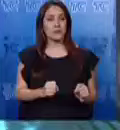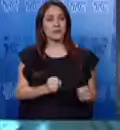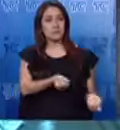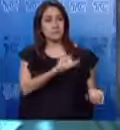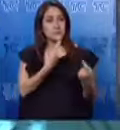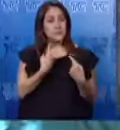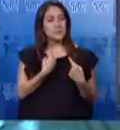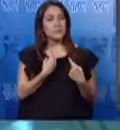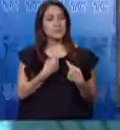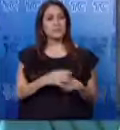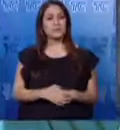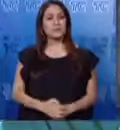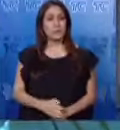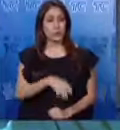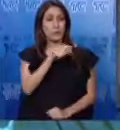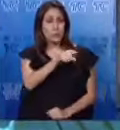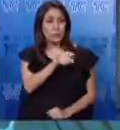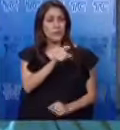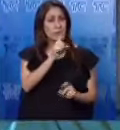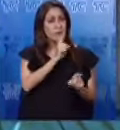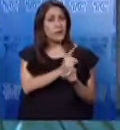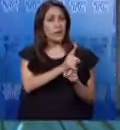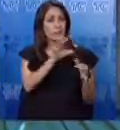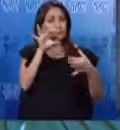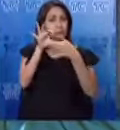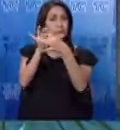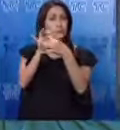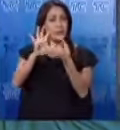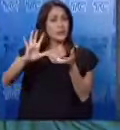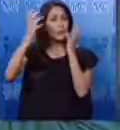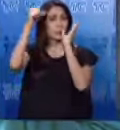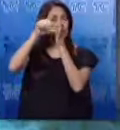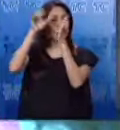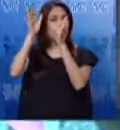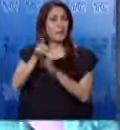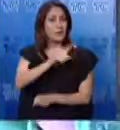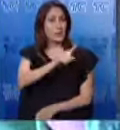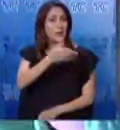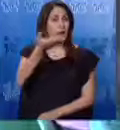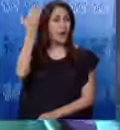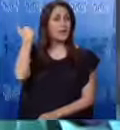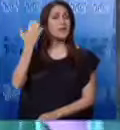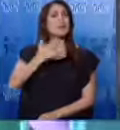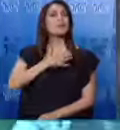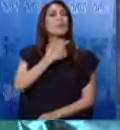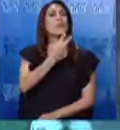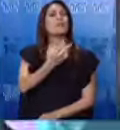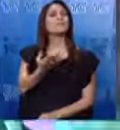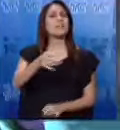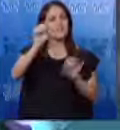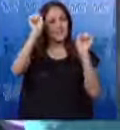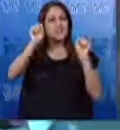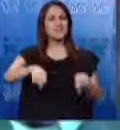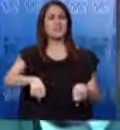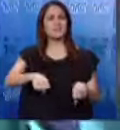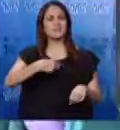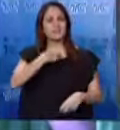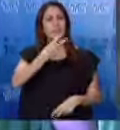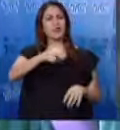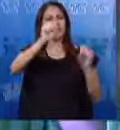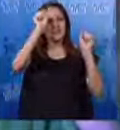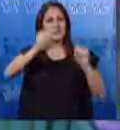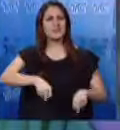abuela, tú fuiste parte de la revolución ciudadana, tú dirás: